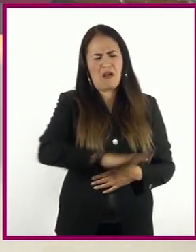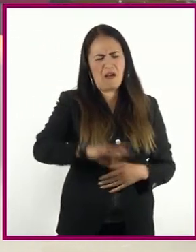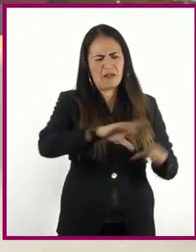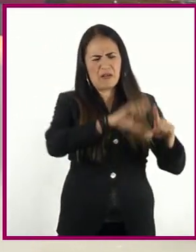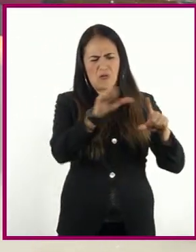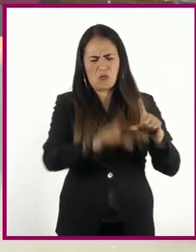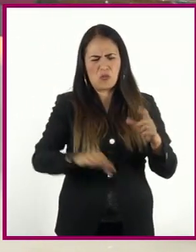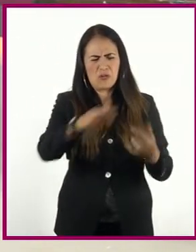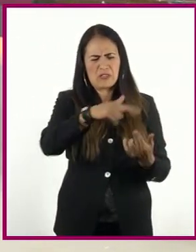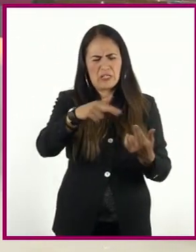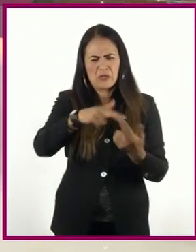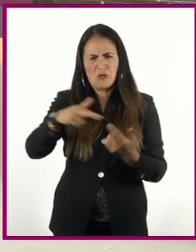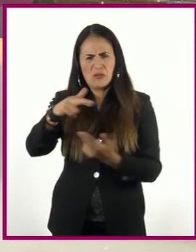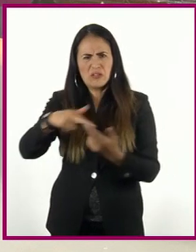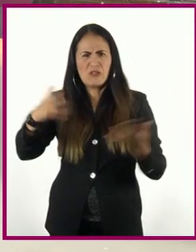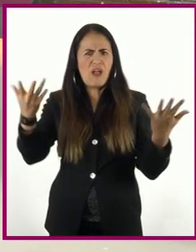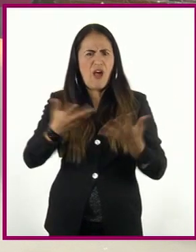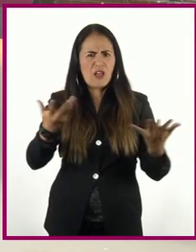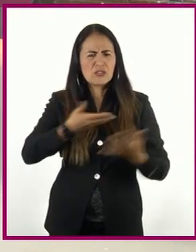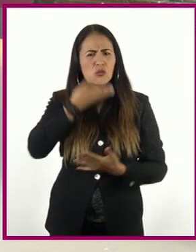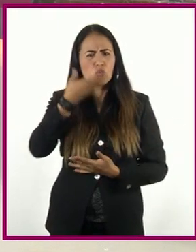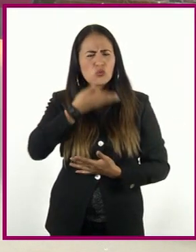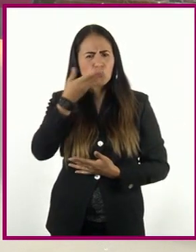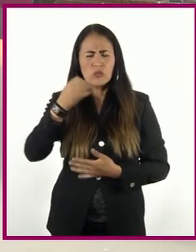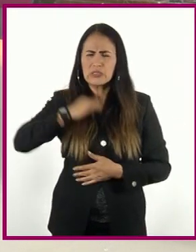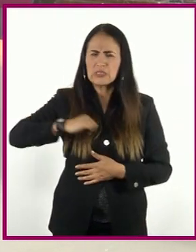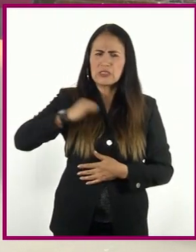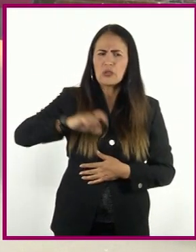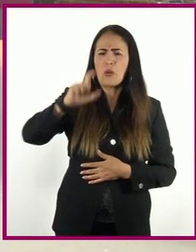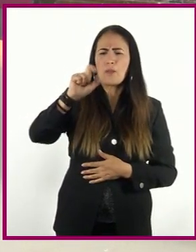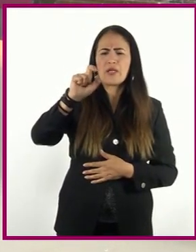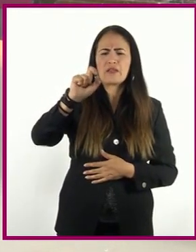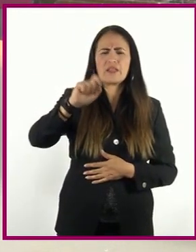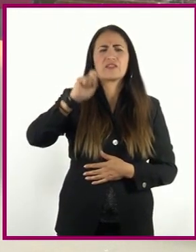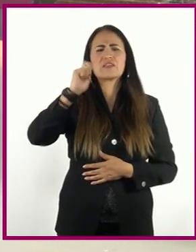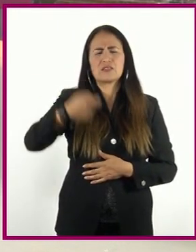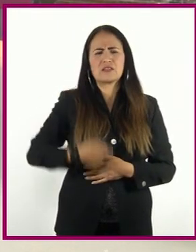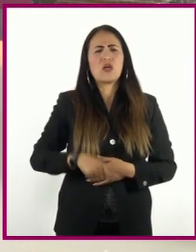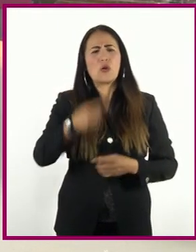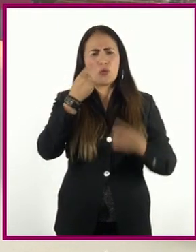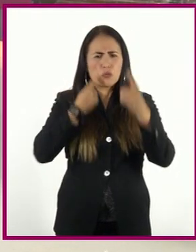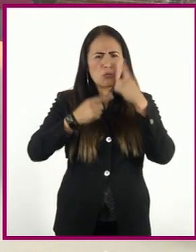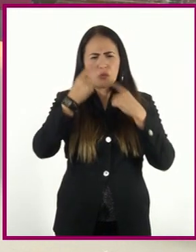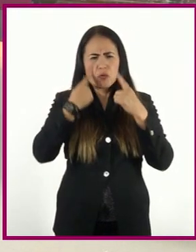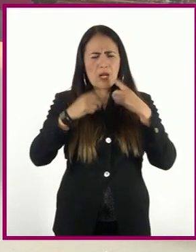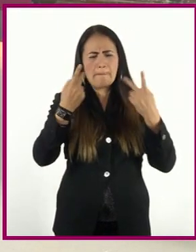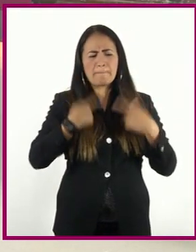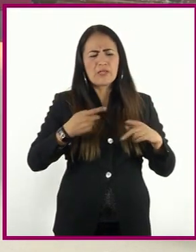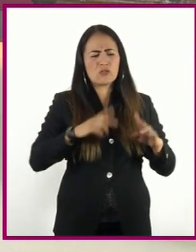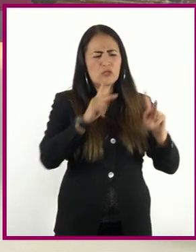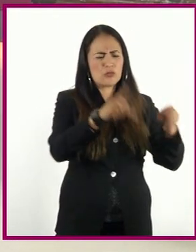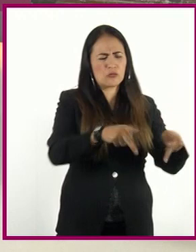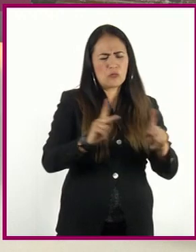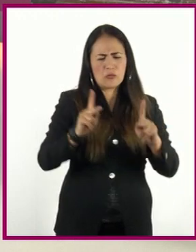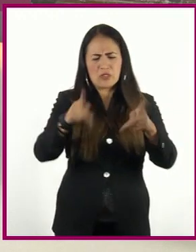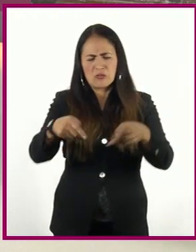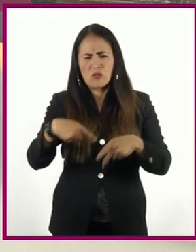desde principios del siglo XX y consiste precisamente en eso, ir a llorar a los difuntos en los